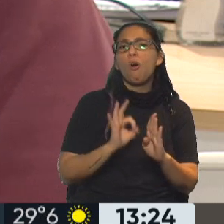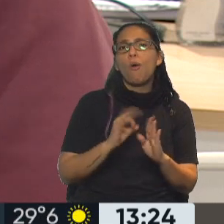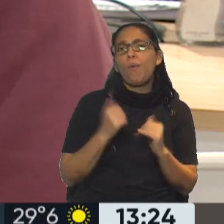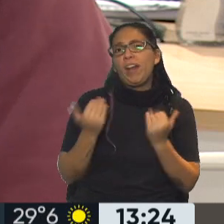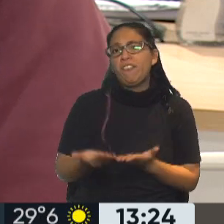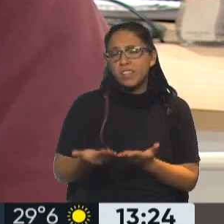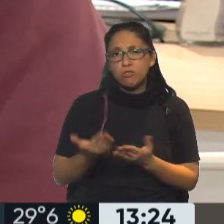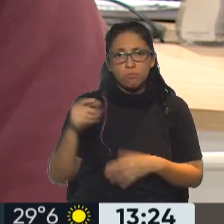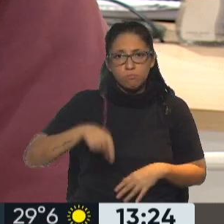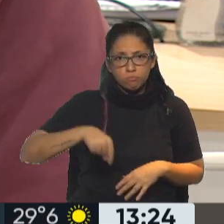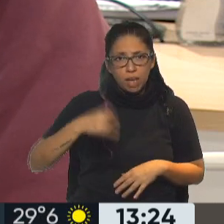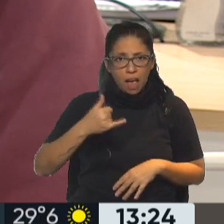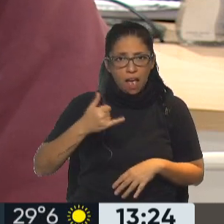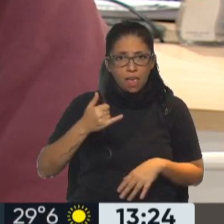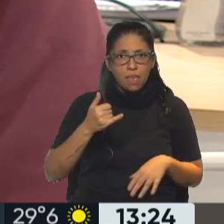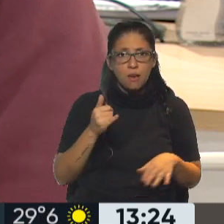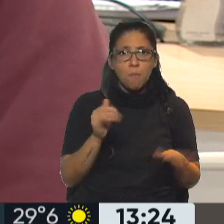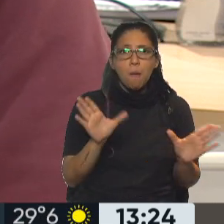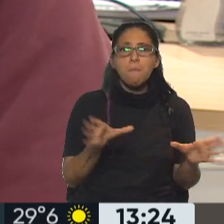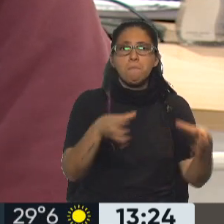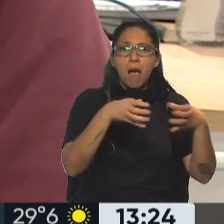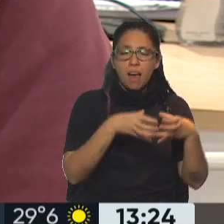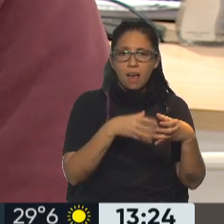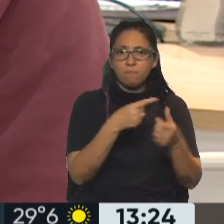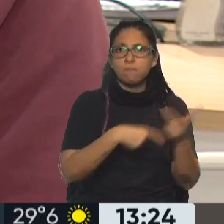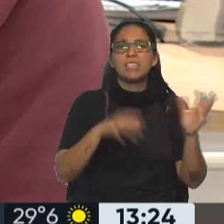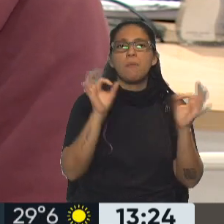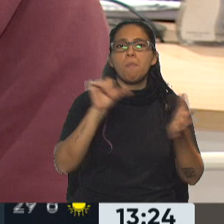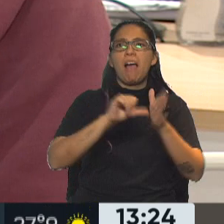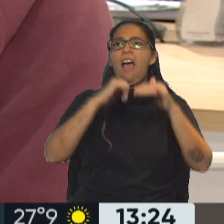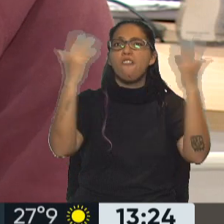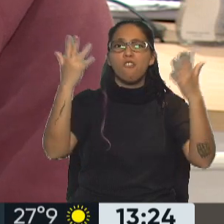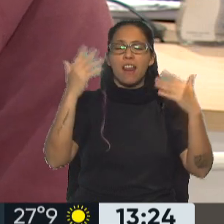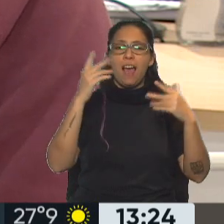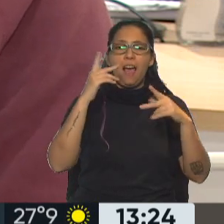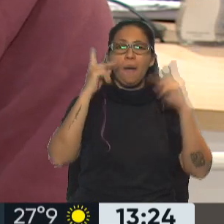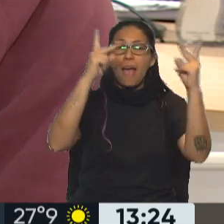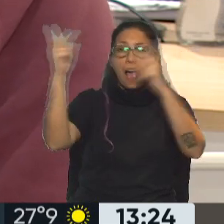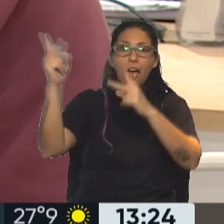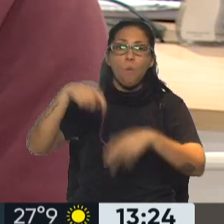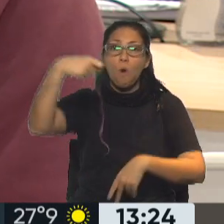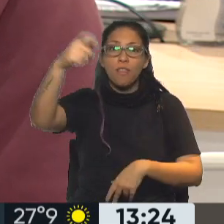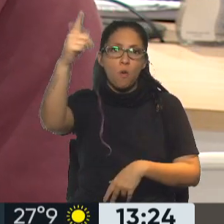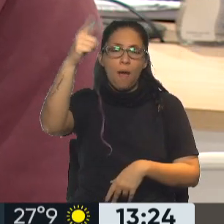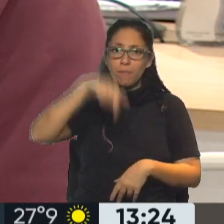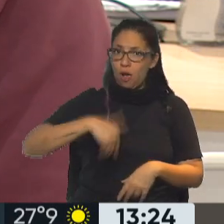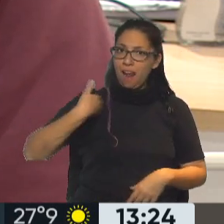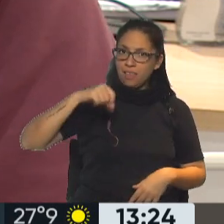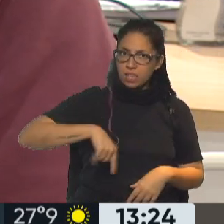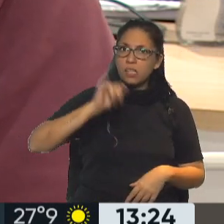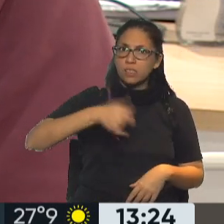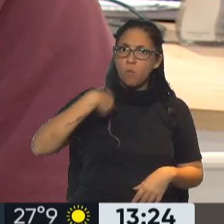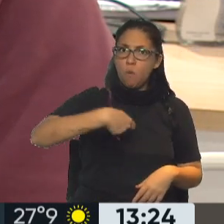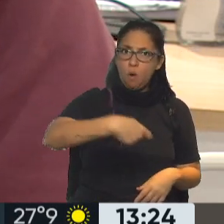hoy tenemos paquetes sabemos que para viajar al exterior no hay gotas pero para viajar a Argentina Sí sigue habiendo cuotas